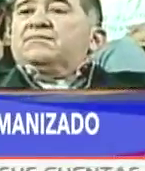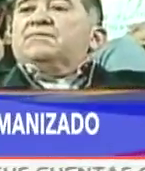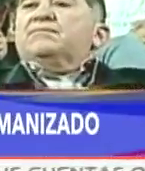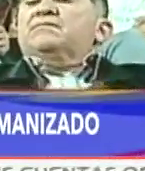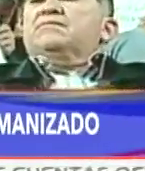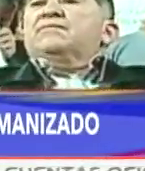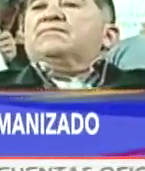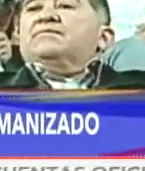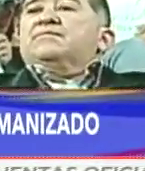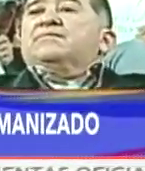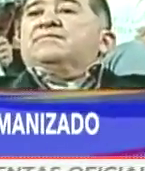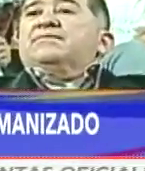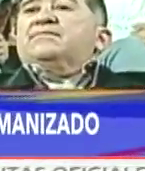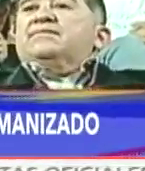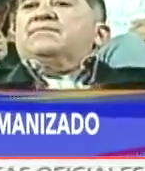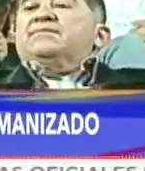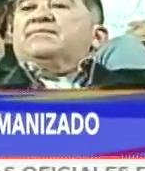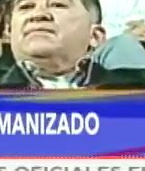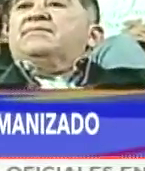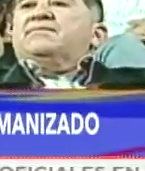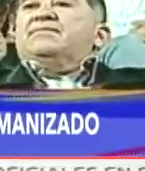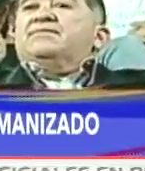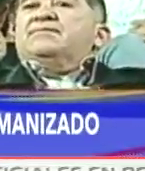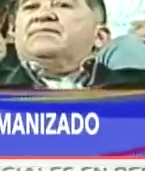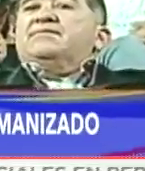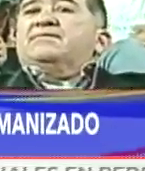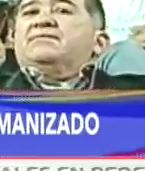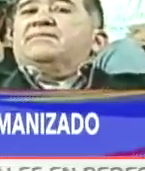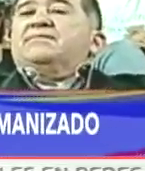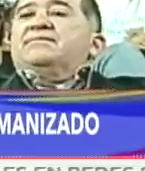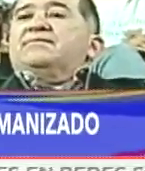bendecidas del parto